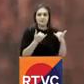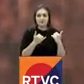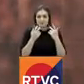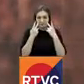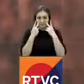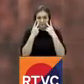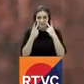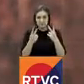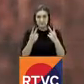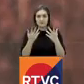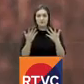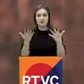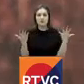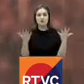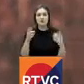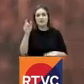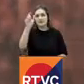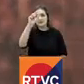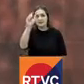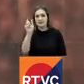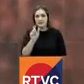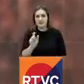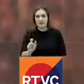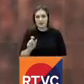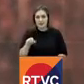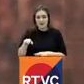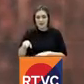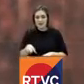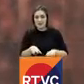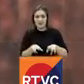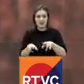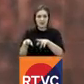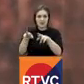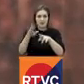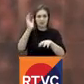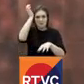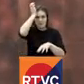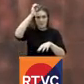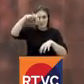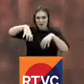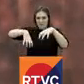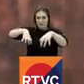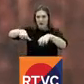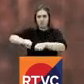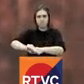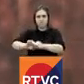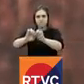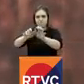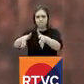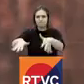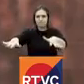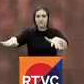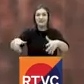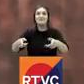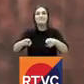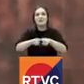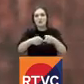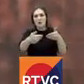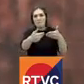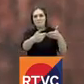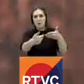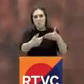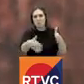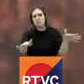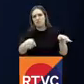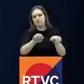ríos, entre ellos el Guatapurí. El agua arrastró parte de un muro de contención. Más información de nuestras regiones con los periodistas de la Radio Nacional de